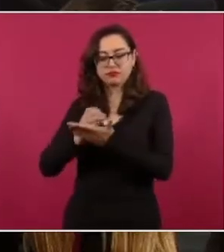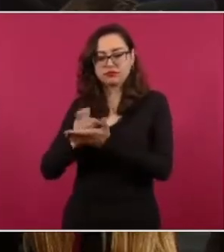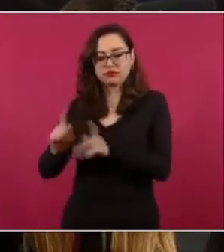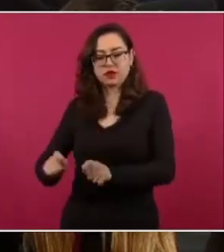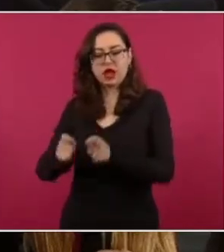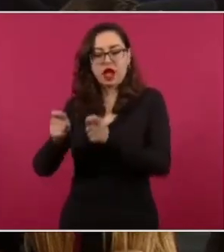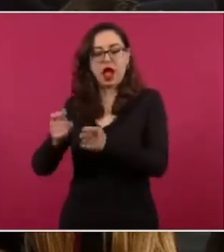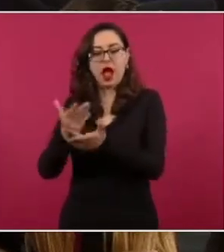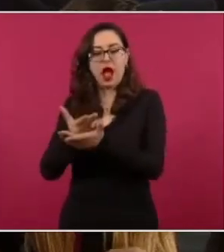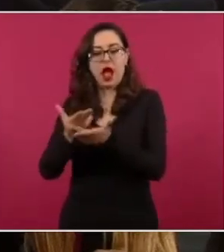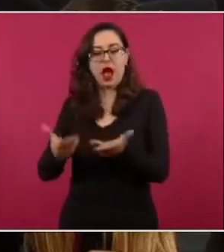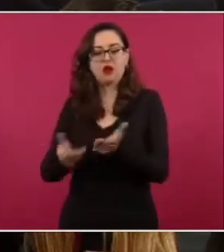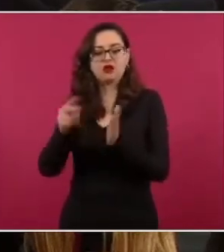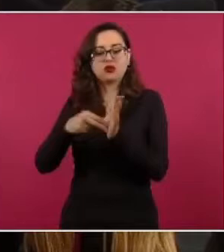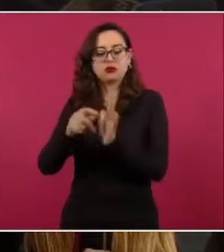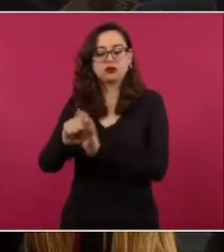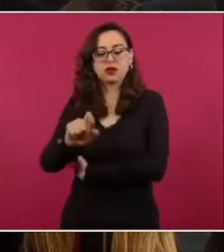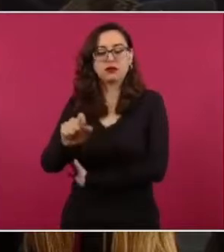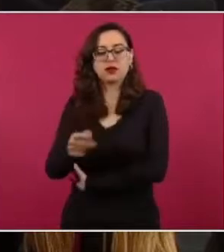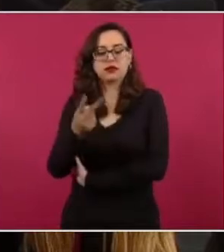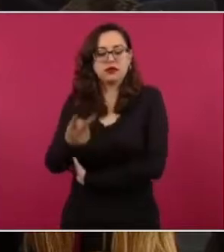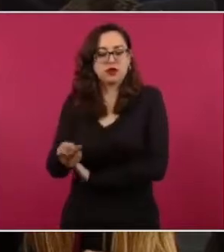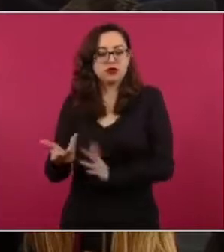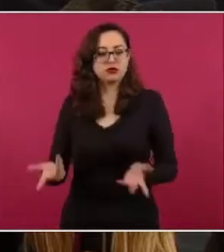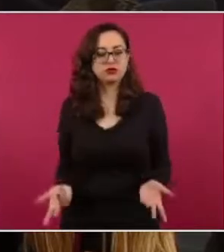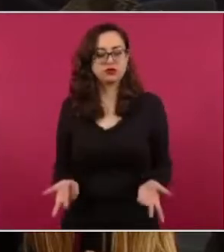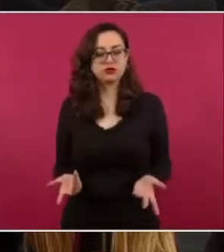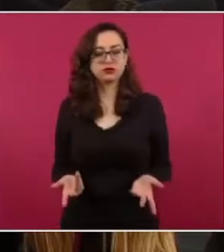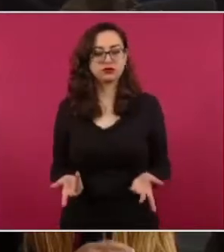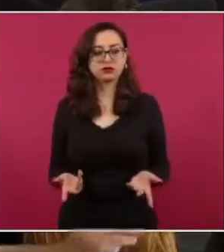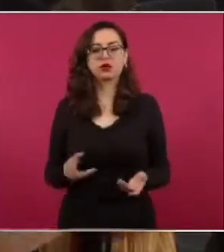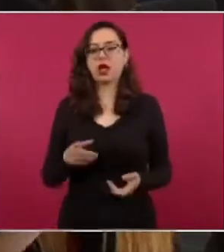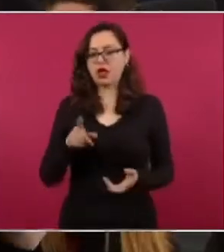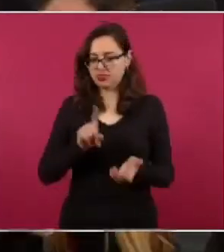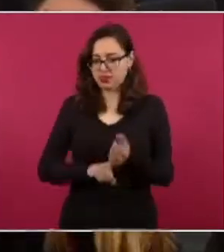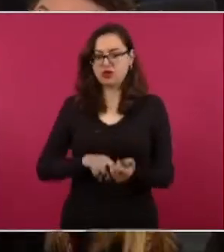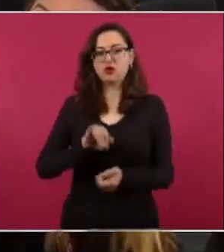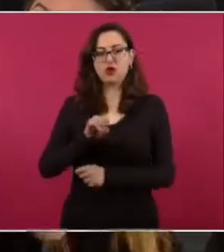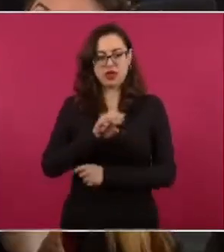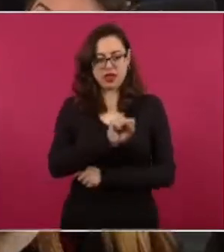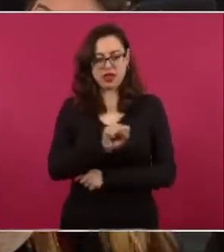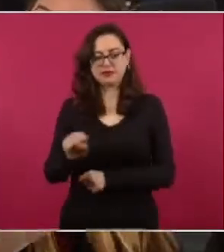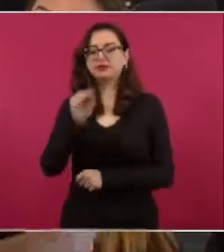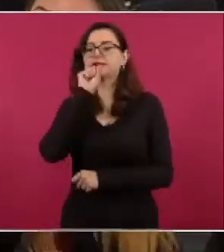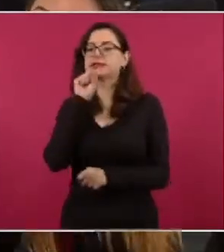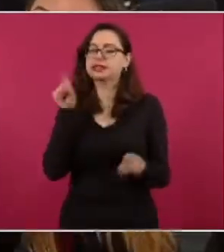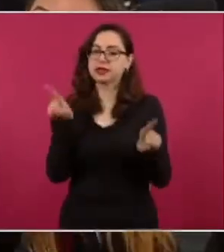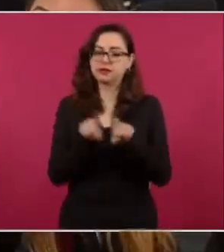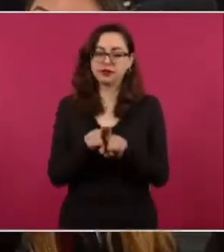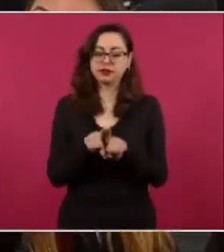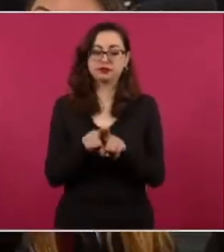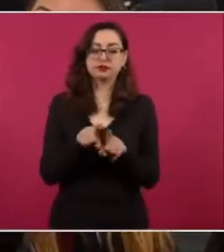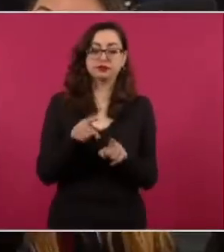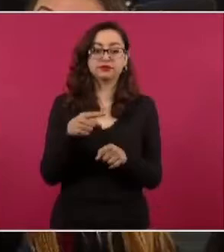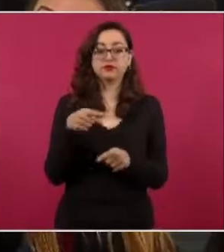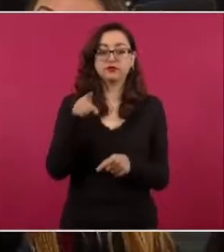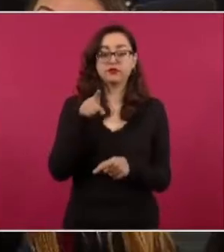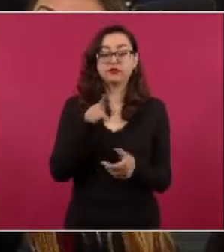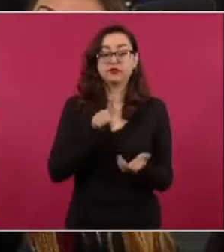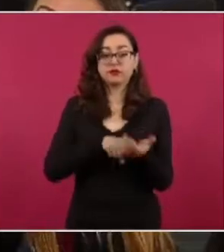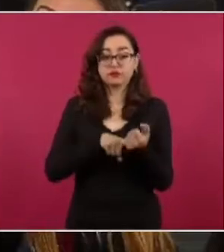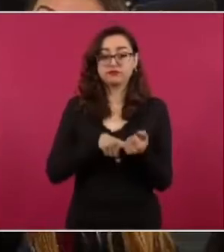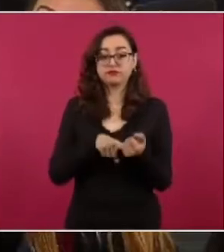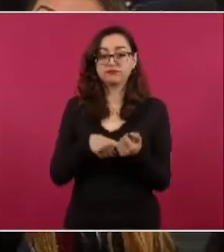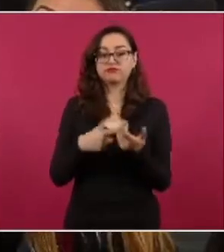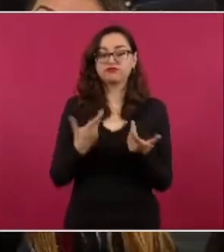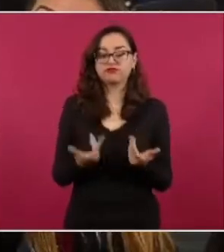en el Instituto de Educación Media Superior de la Ciudad de México, el IEMS. En esta institución de educación hemos documentado